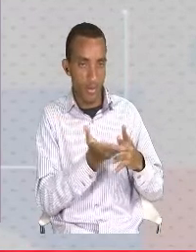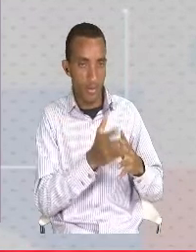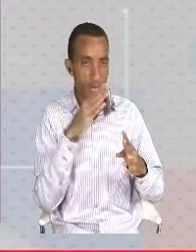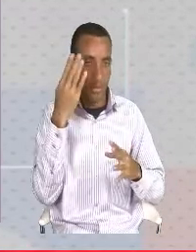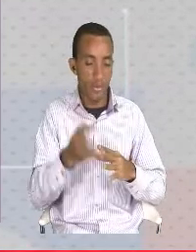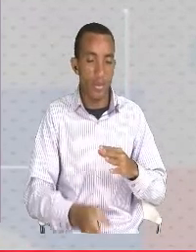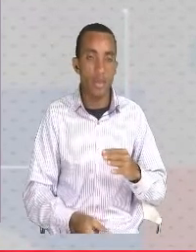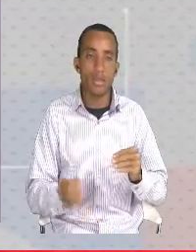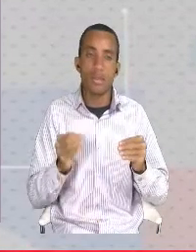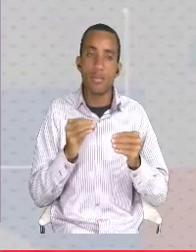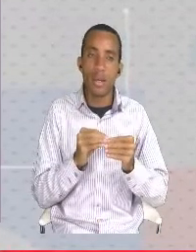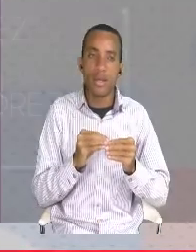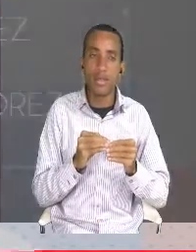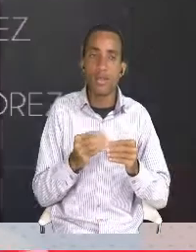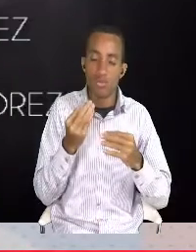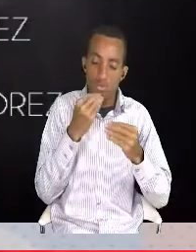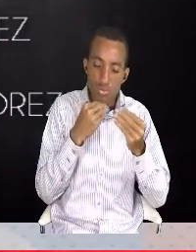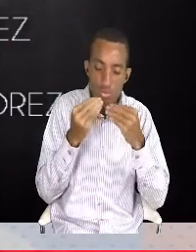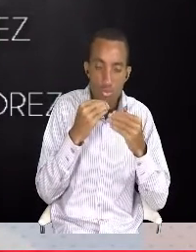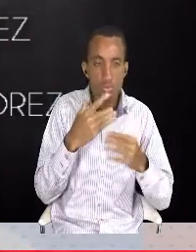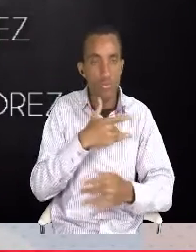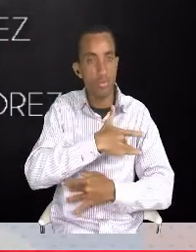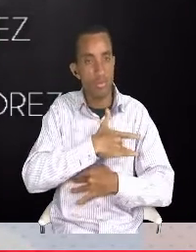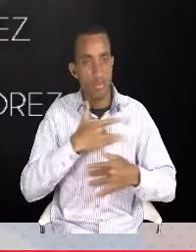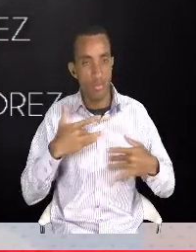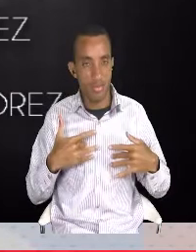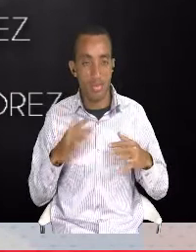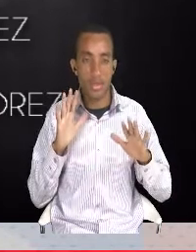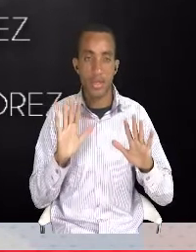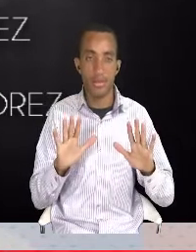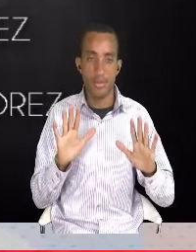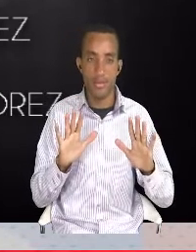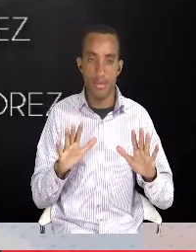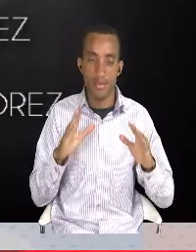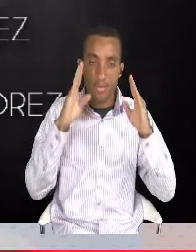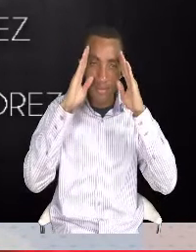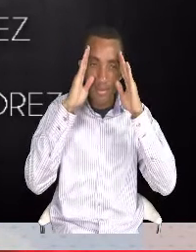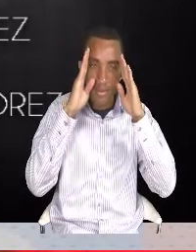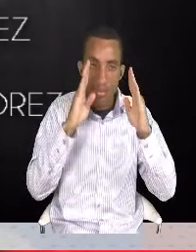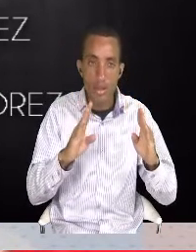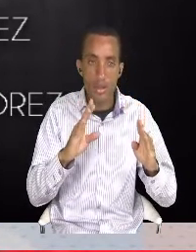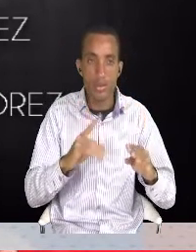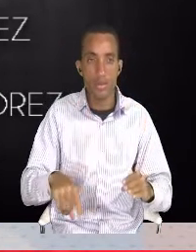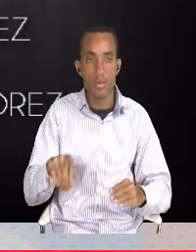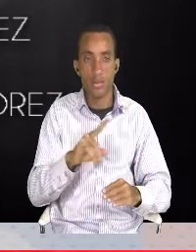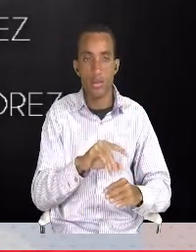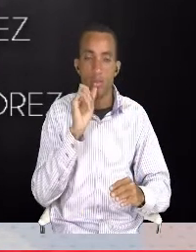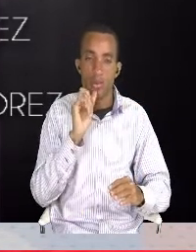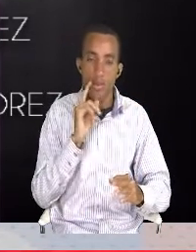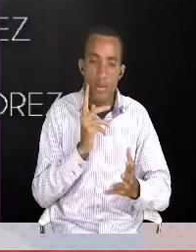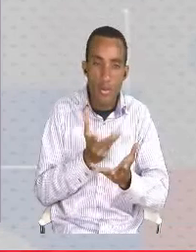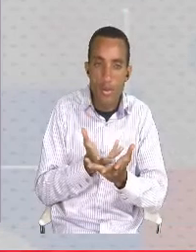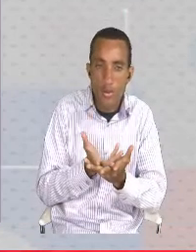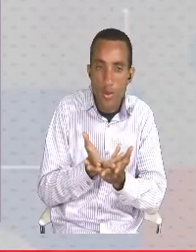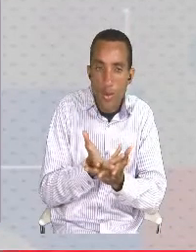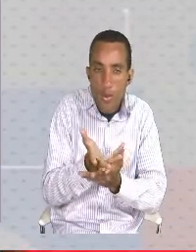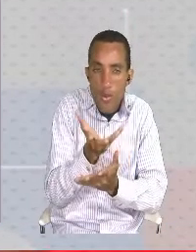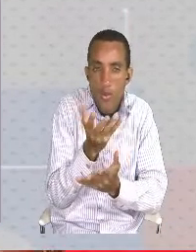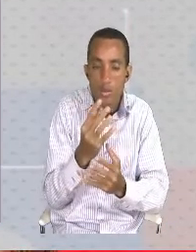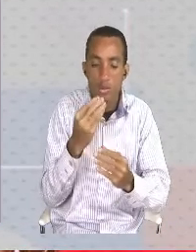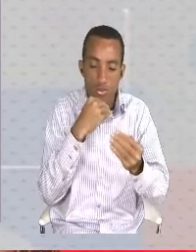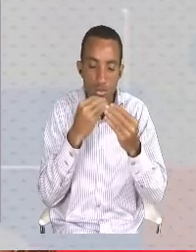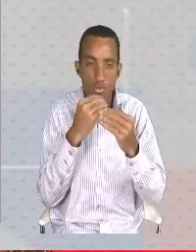tener un snack saludable, así que ahí quietecitos y pendientes para que ya tengan el primer tip de cómo alimentarse